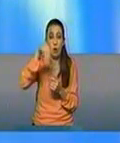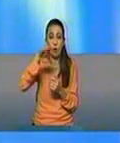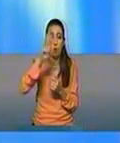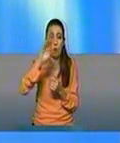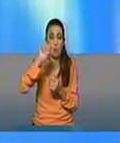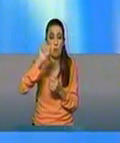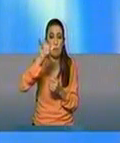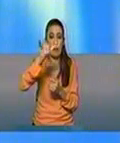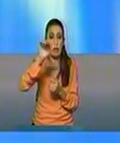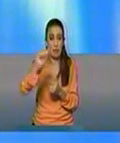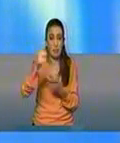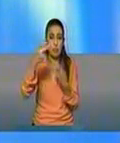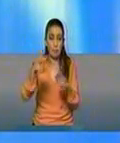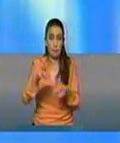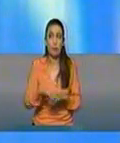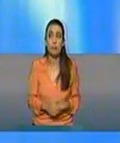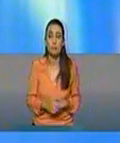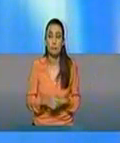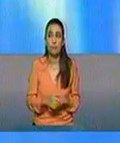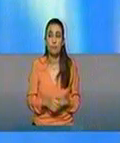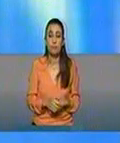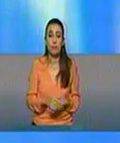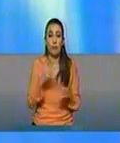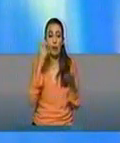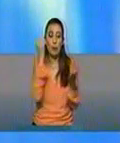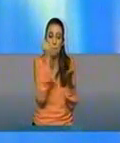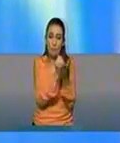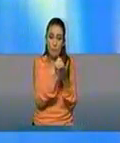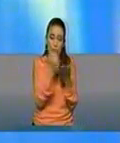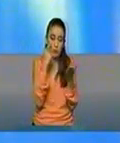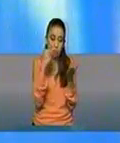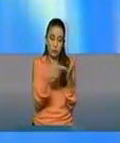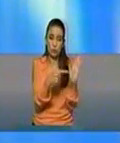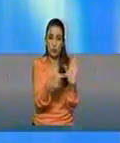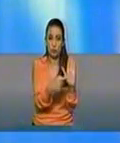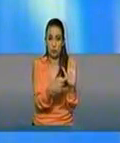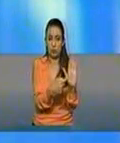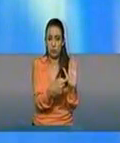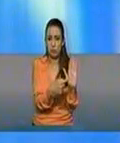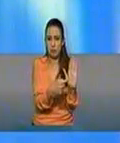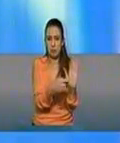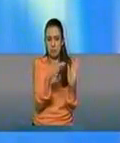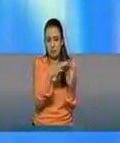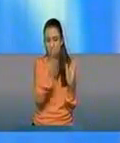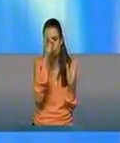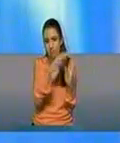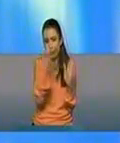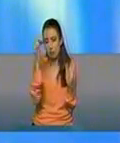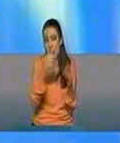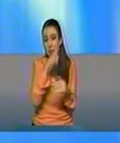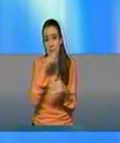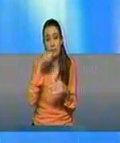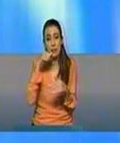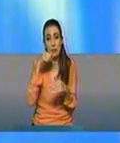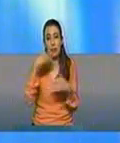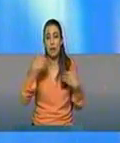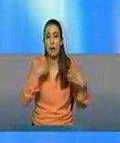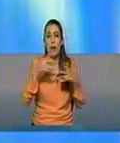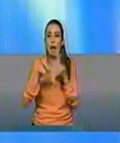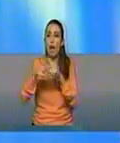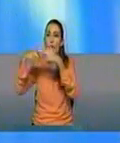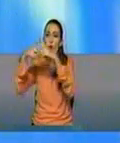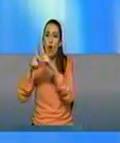Ajá. Que además vean en las etiquetas de los productos que toman y que escojan. O sea, ya hay sodas artesanales, entonces no se tomen la Coca-Cola